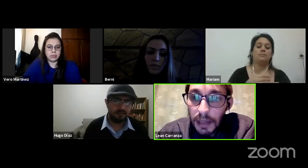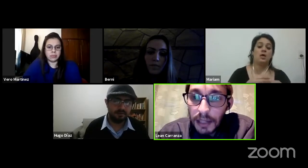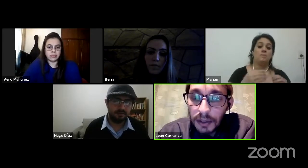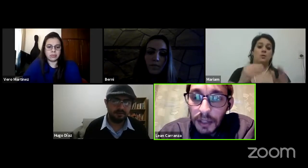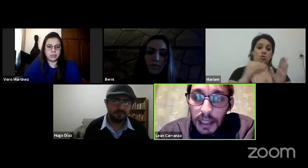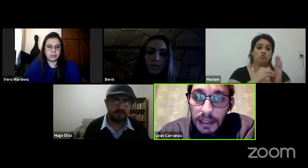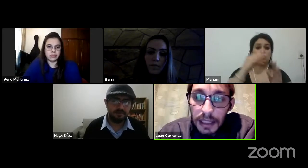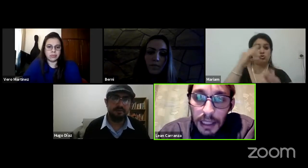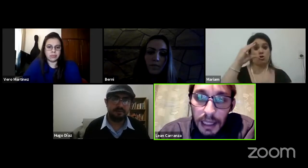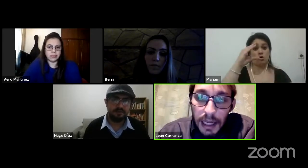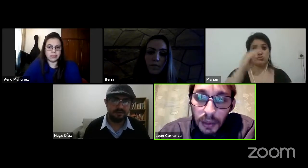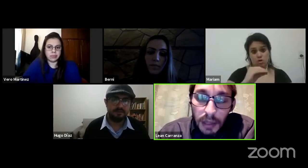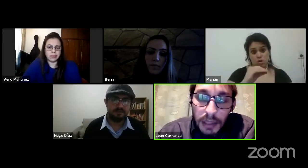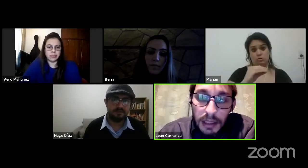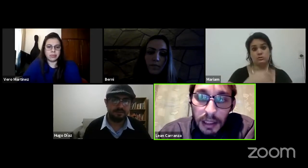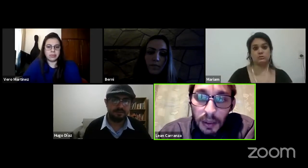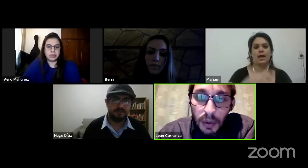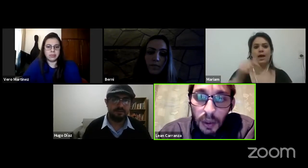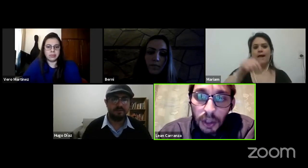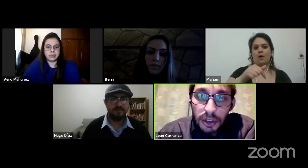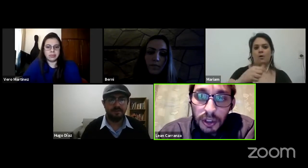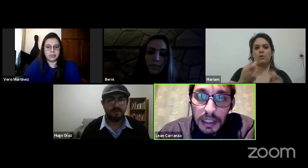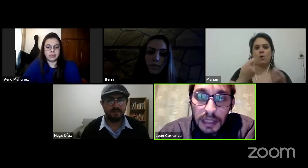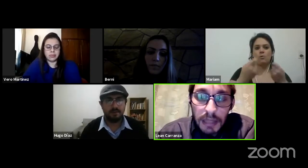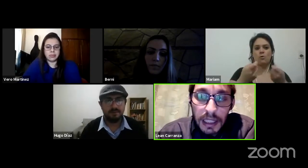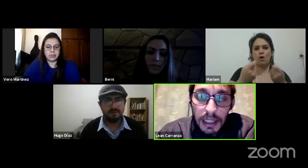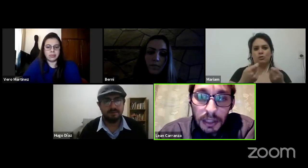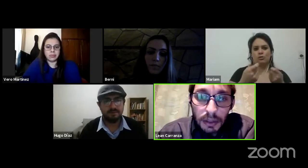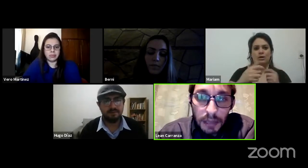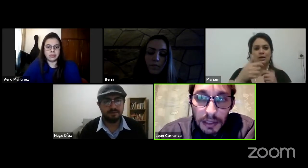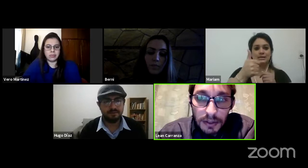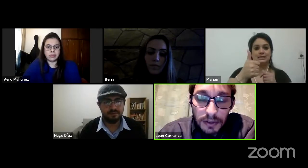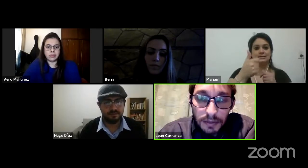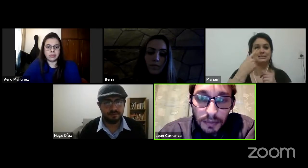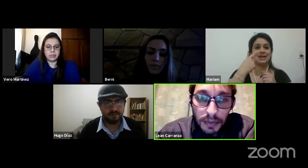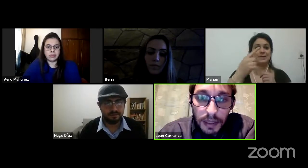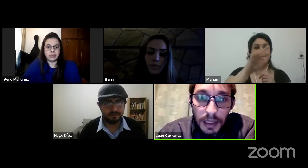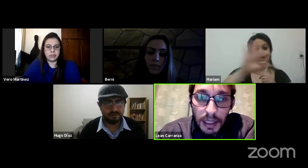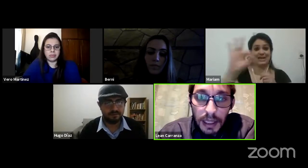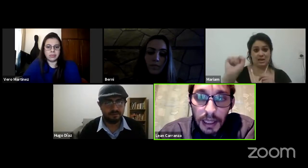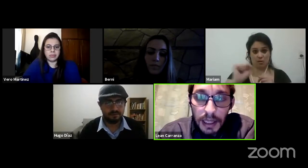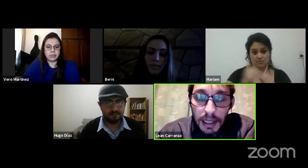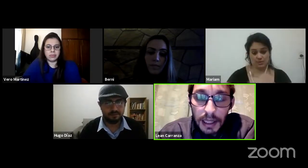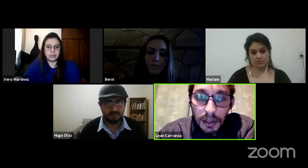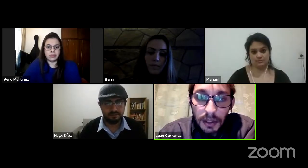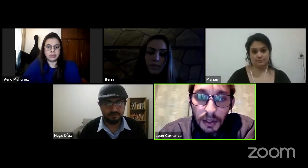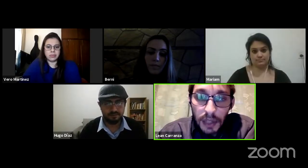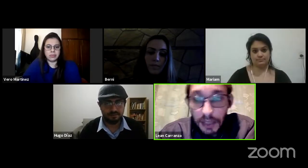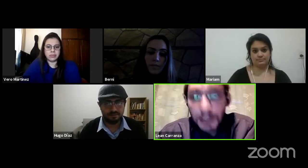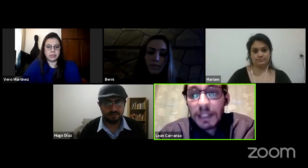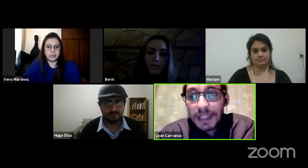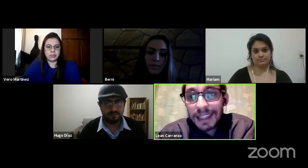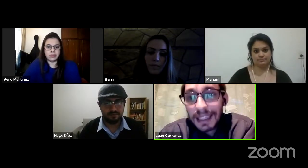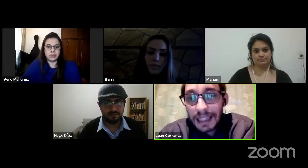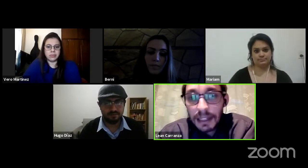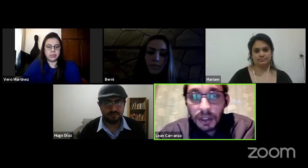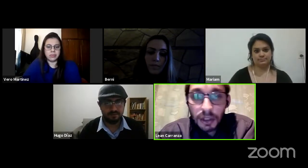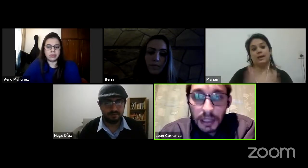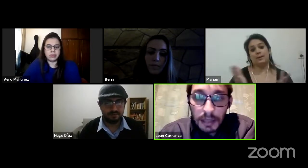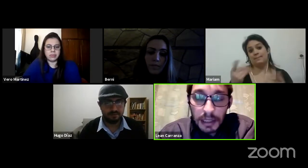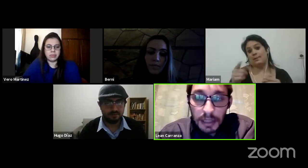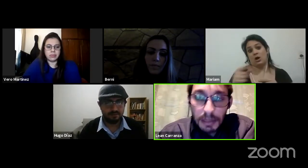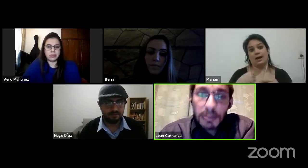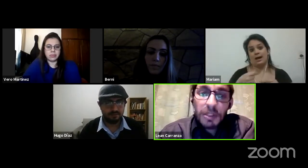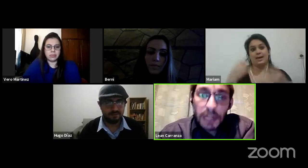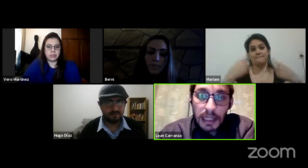estábamos hablando tiene actualmente un costo de seis mil quinientos pesos con la diferencia de que no